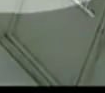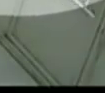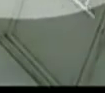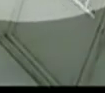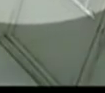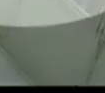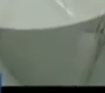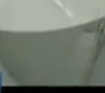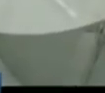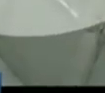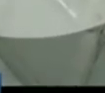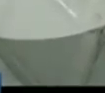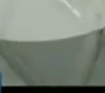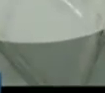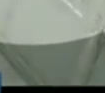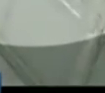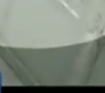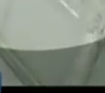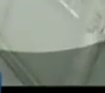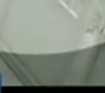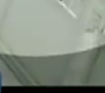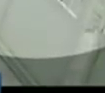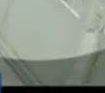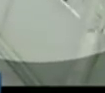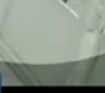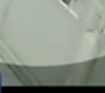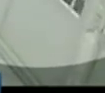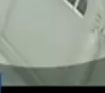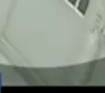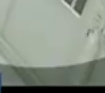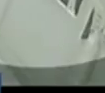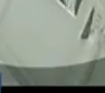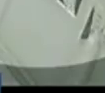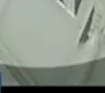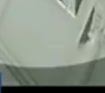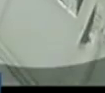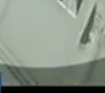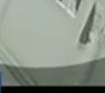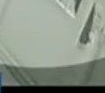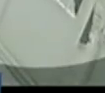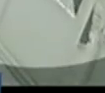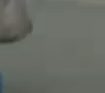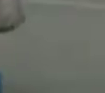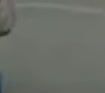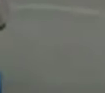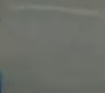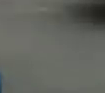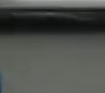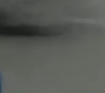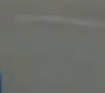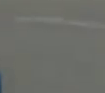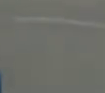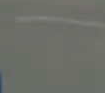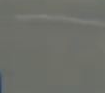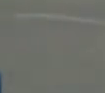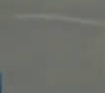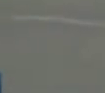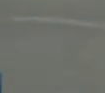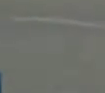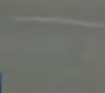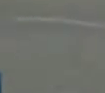Cámara de seguridad captó el instante cuando una universitaria fue asaltada por dos sujetos que se bajaron de un